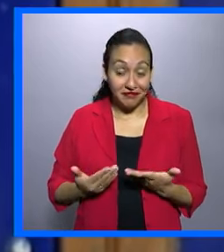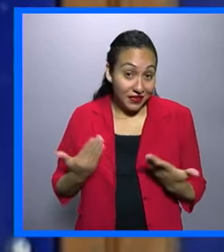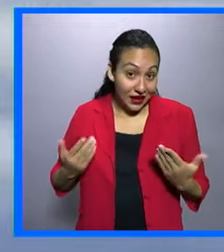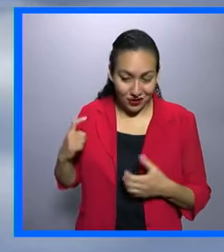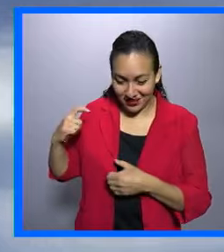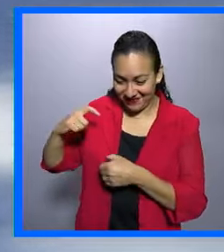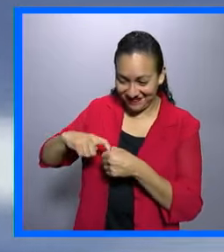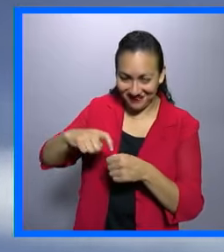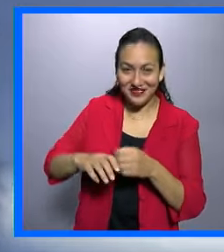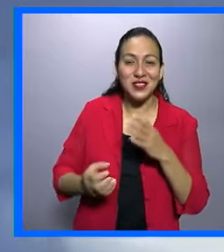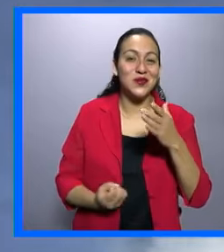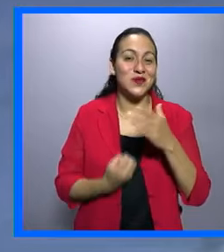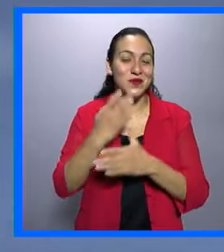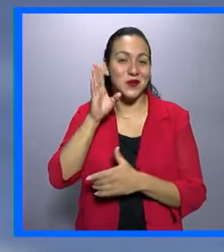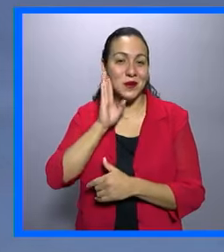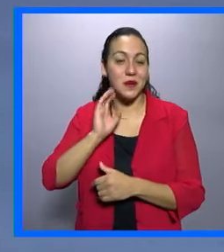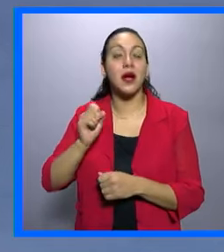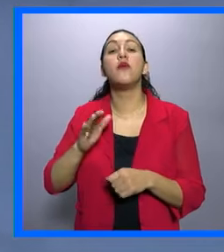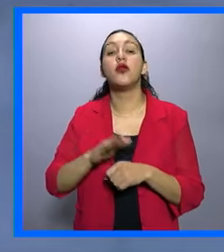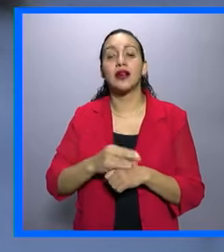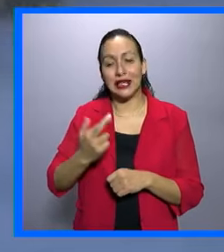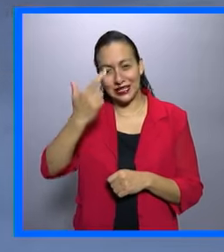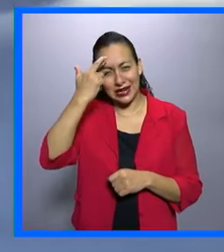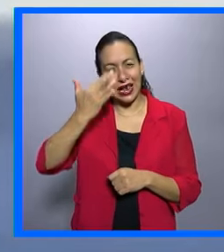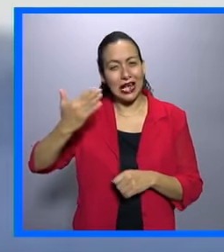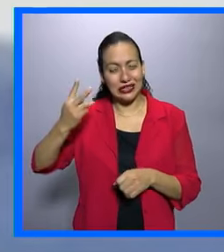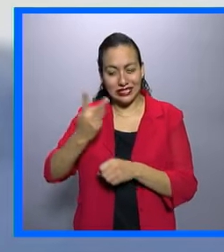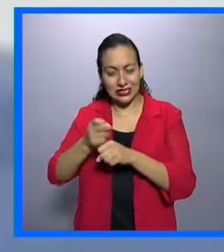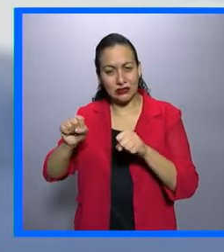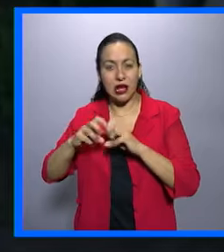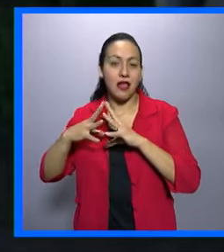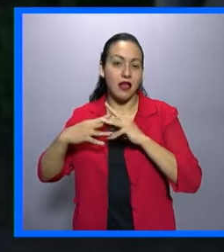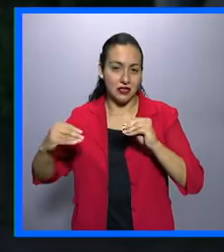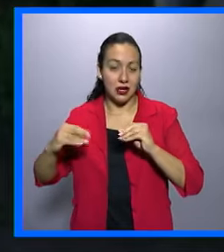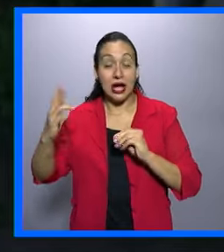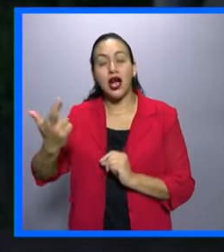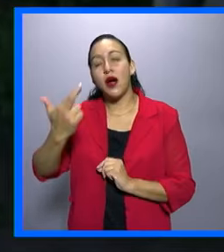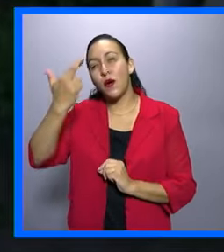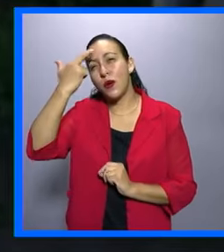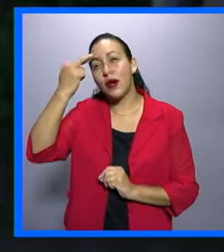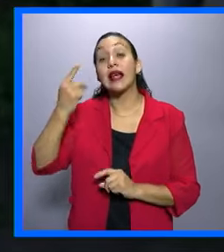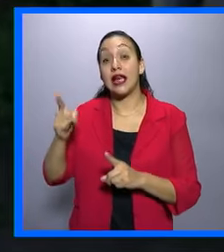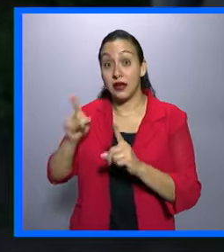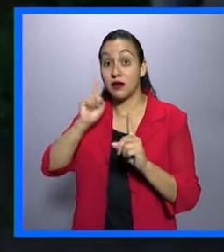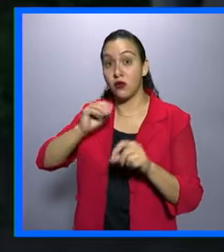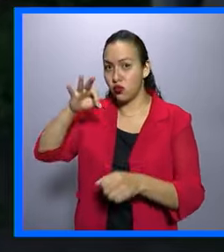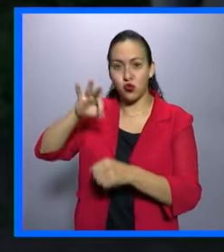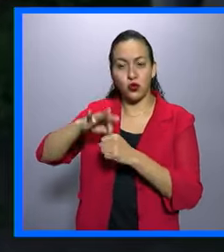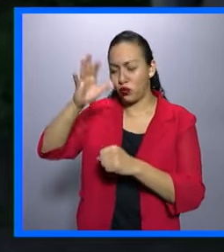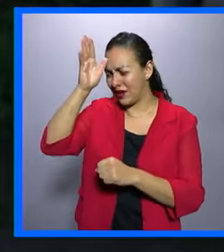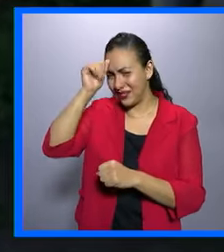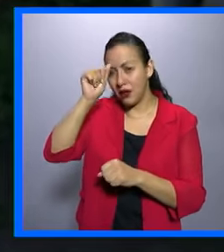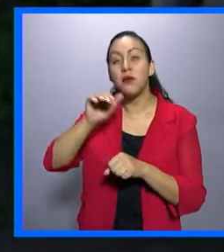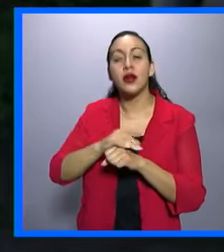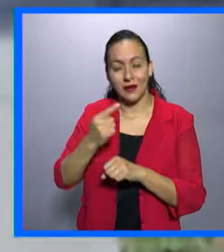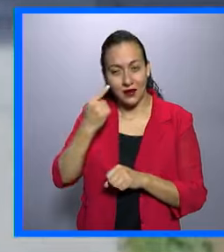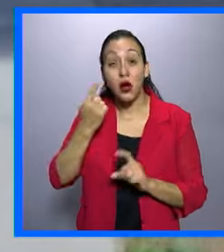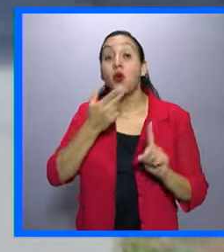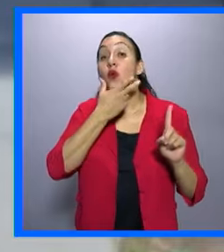integración, particularmente de la extinta segunda sala. Recordó un caso en el que votó en contra y en el que un hombre